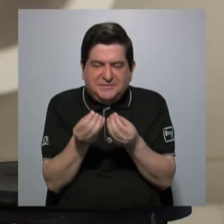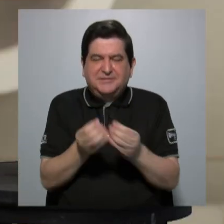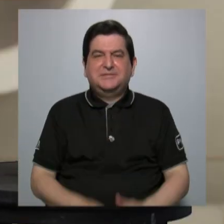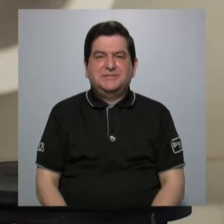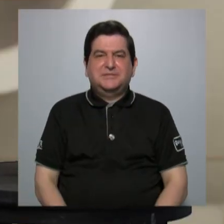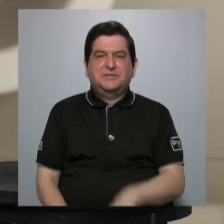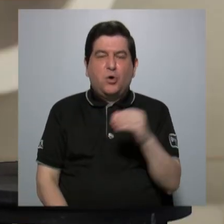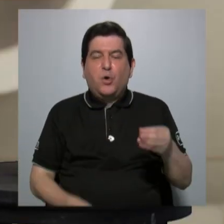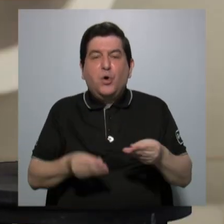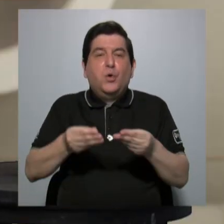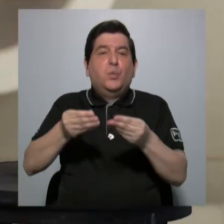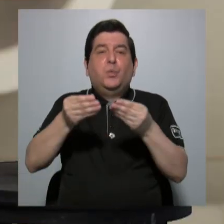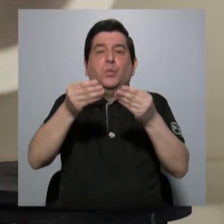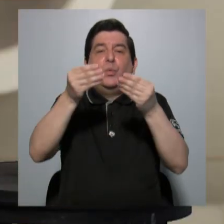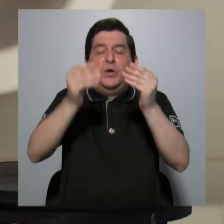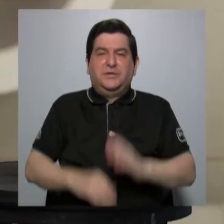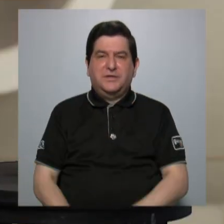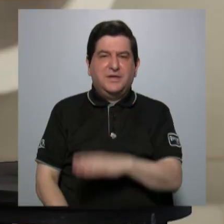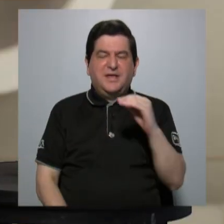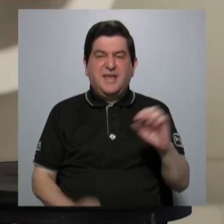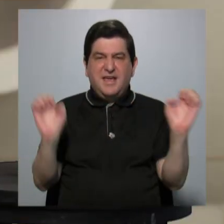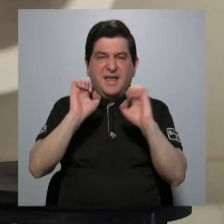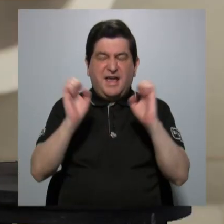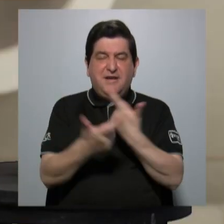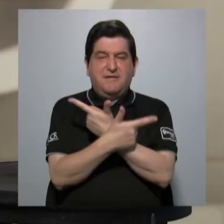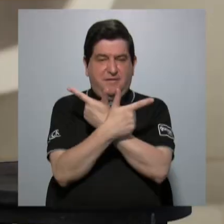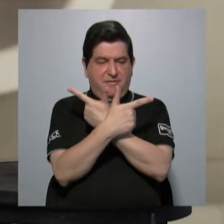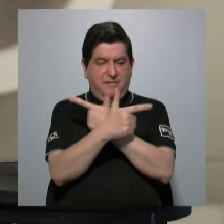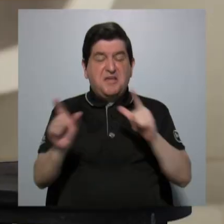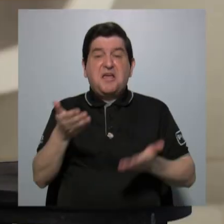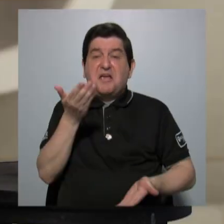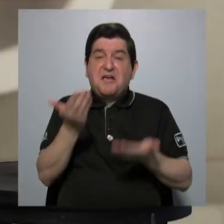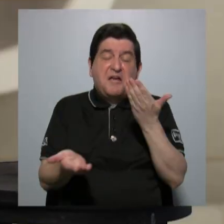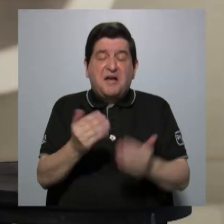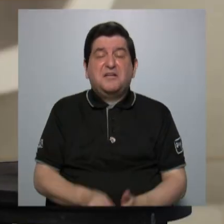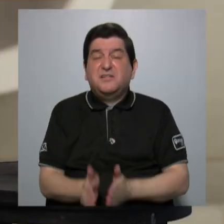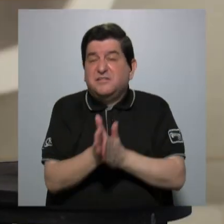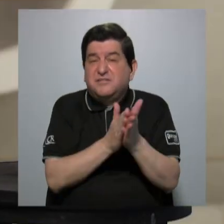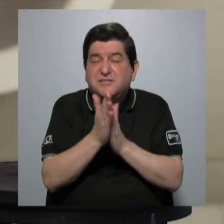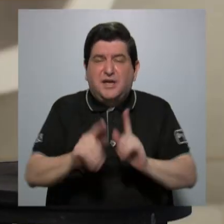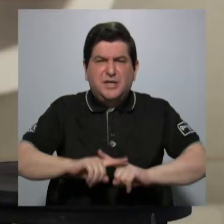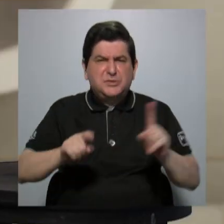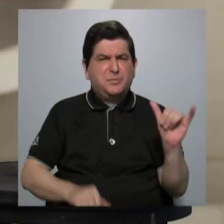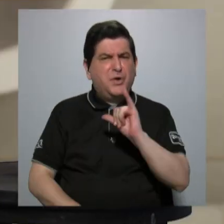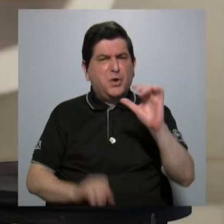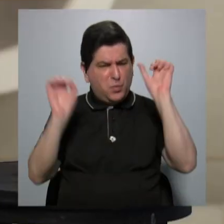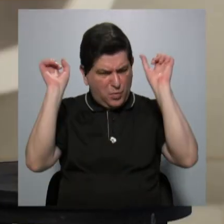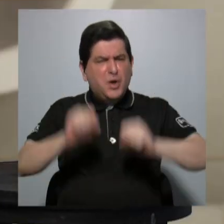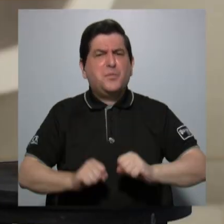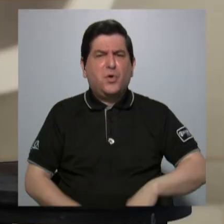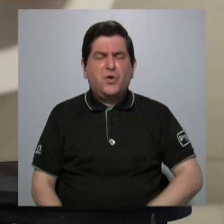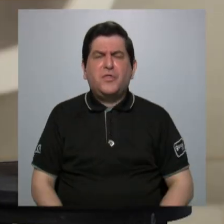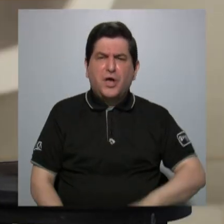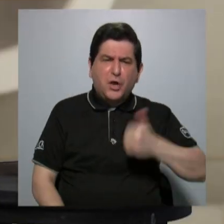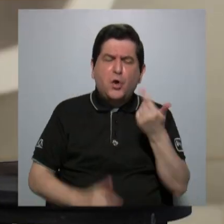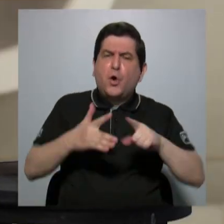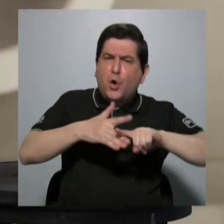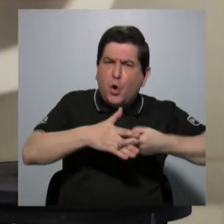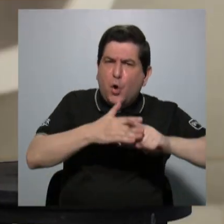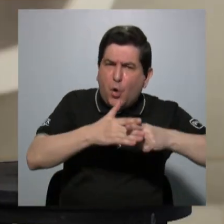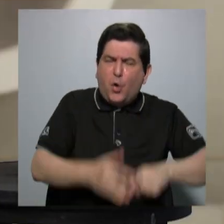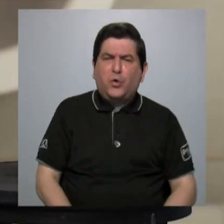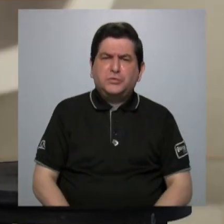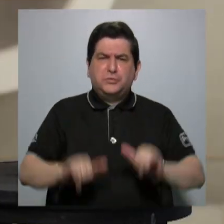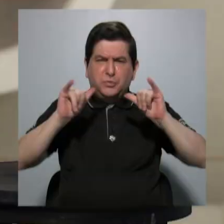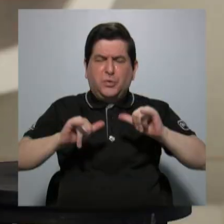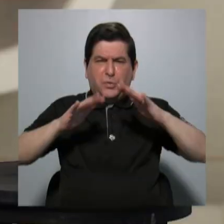ceniza, unas emisiones al aire y una energía que sale, que tal vez se le haga un provecho, pero también lo podemos lograr por otros mecanismos